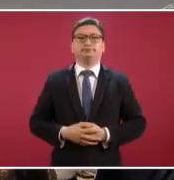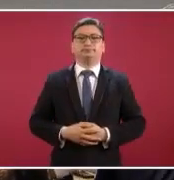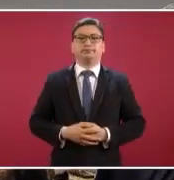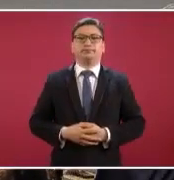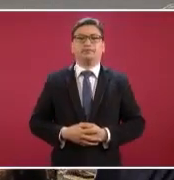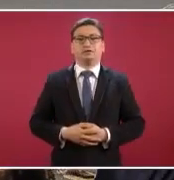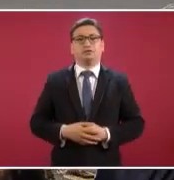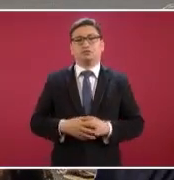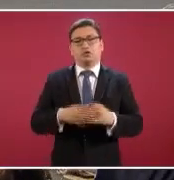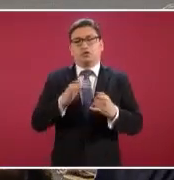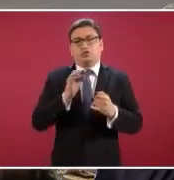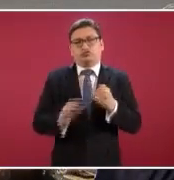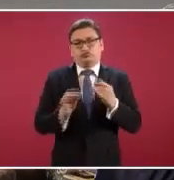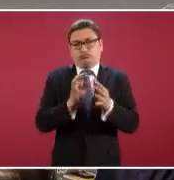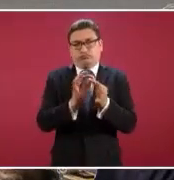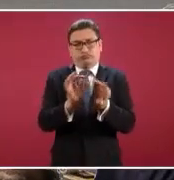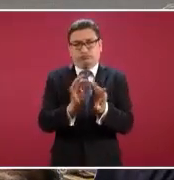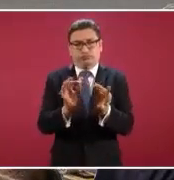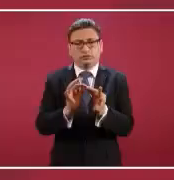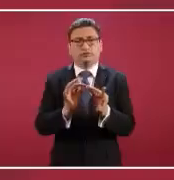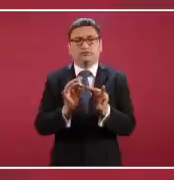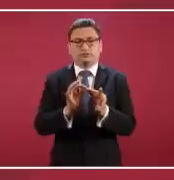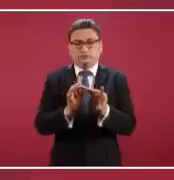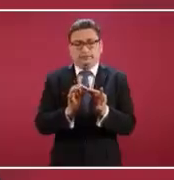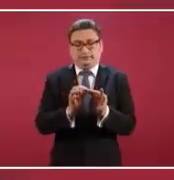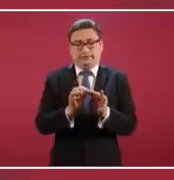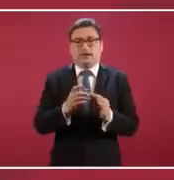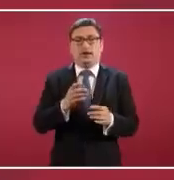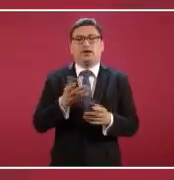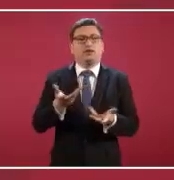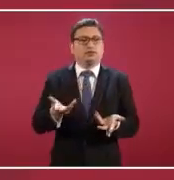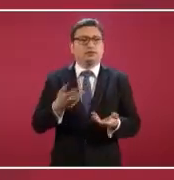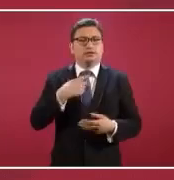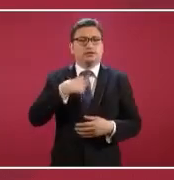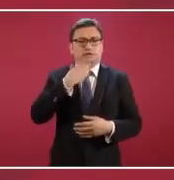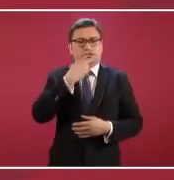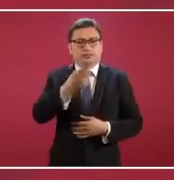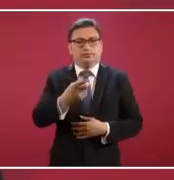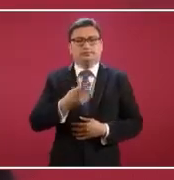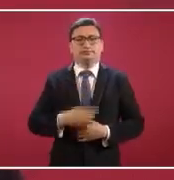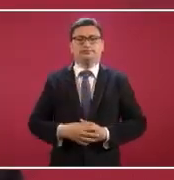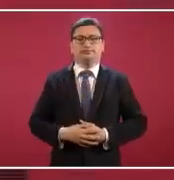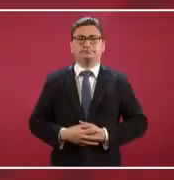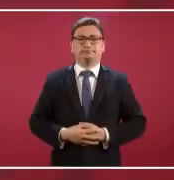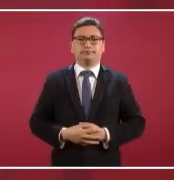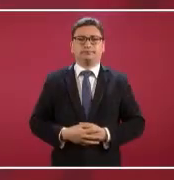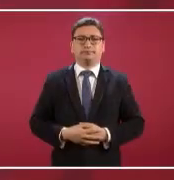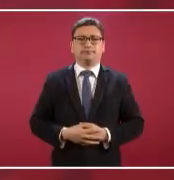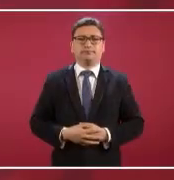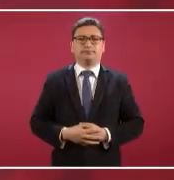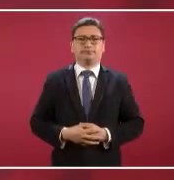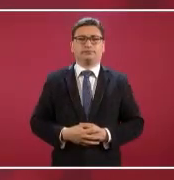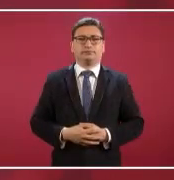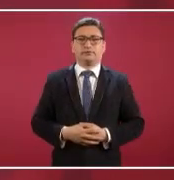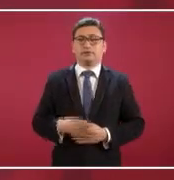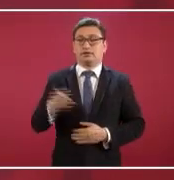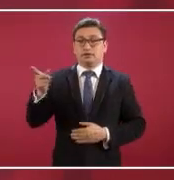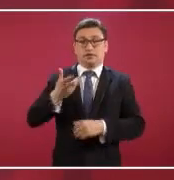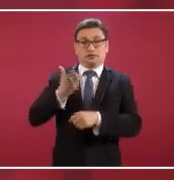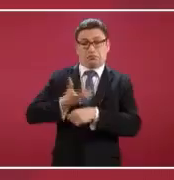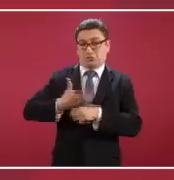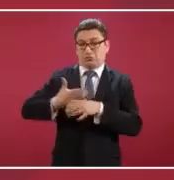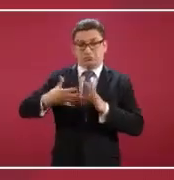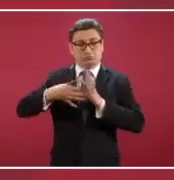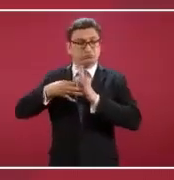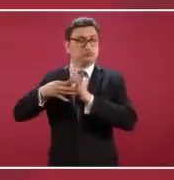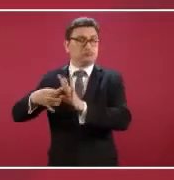para concluir esta exposición inicial, les diría que estamos en una cooperación estrecha, que estamos avanzando